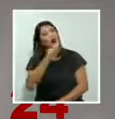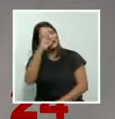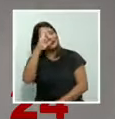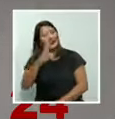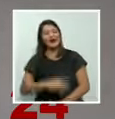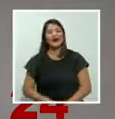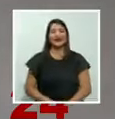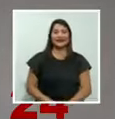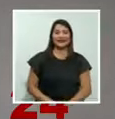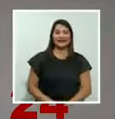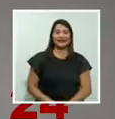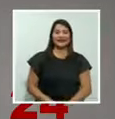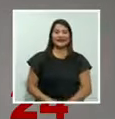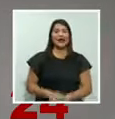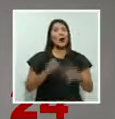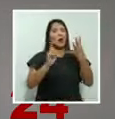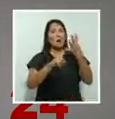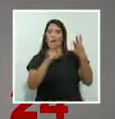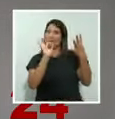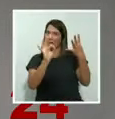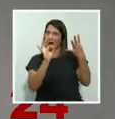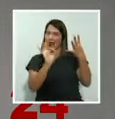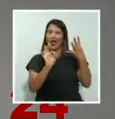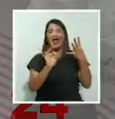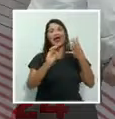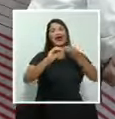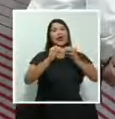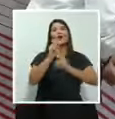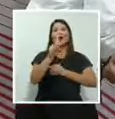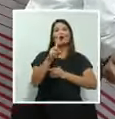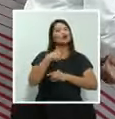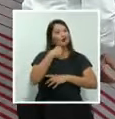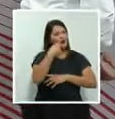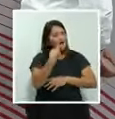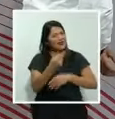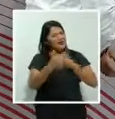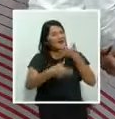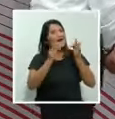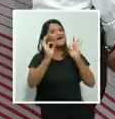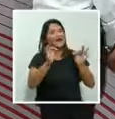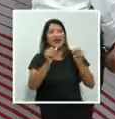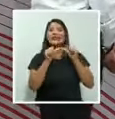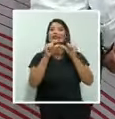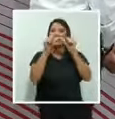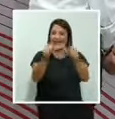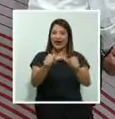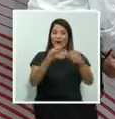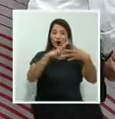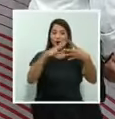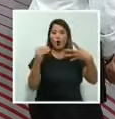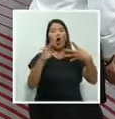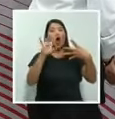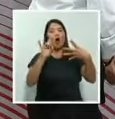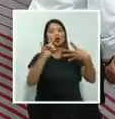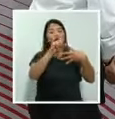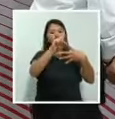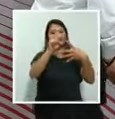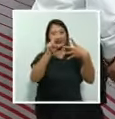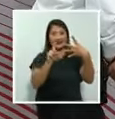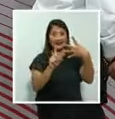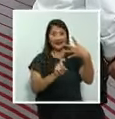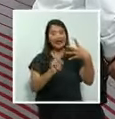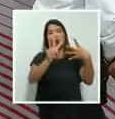saludarte. ¡Ay, don José! Yo le dije que nos va a ir bien. Sigamos por ahí. 8,